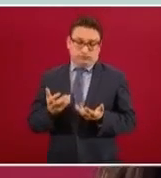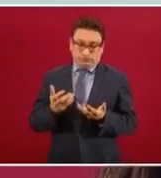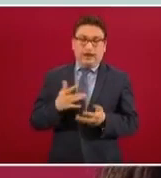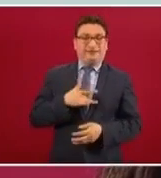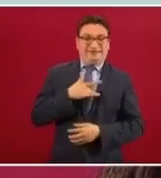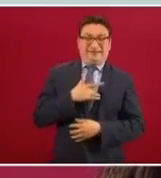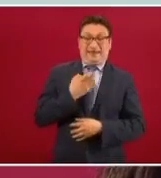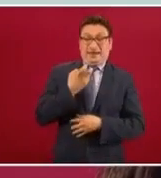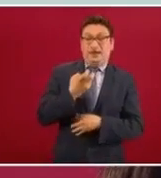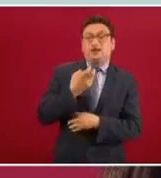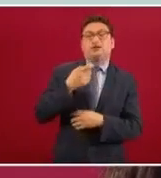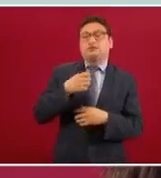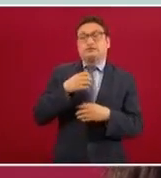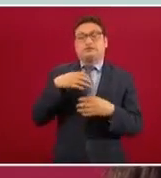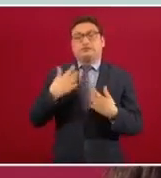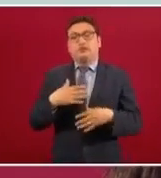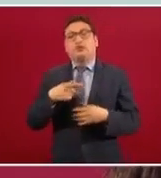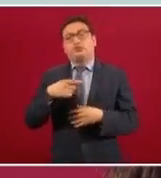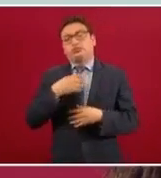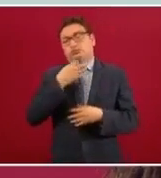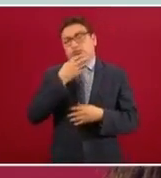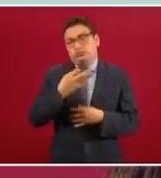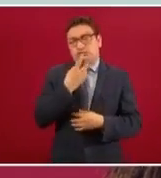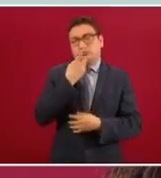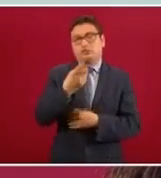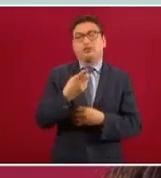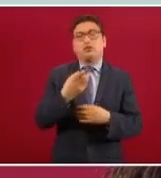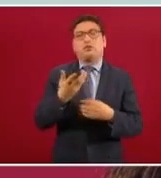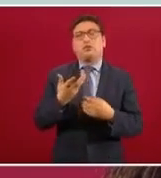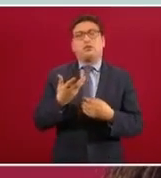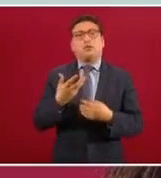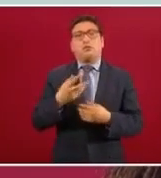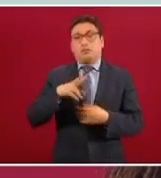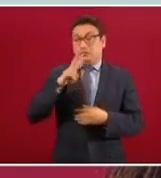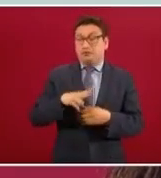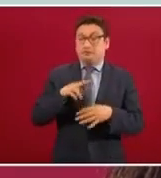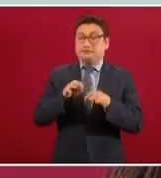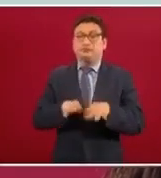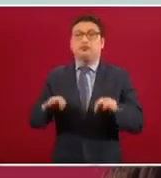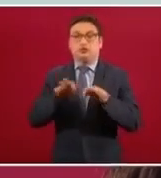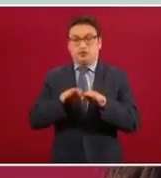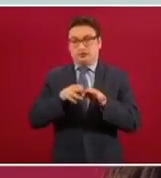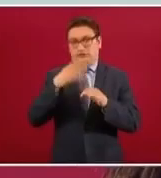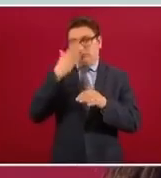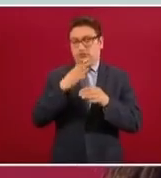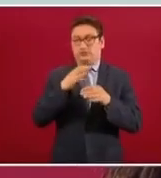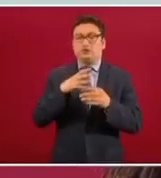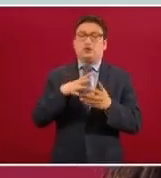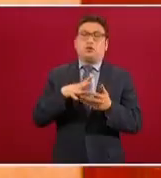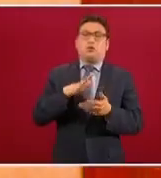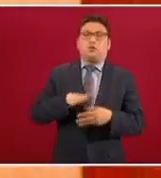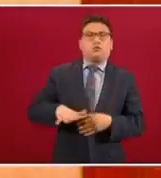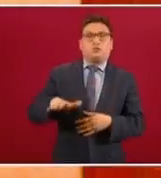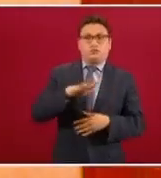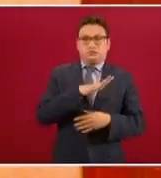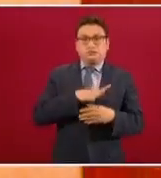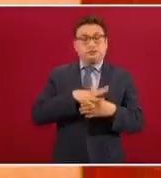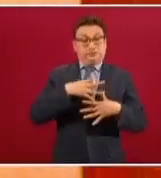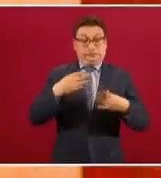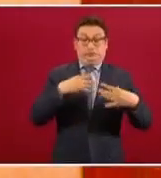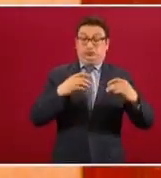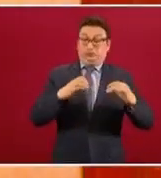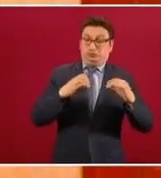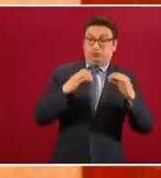lo que quiero enfatizar, sin ánimo alguno de disminuir el llamado sobre la enorme importancia que tiene esta